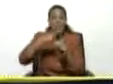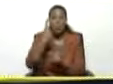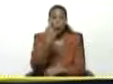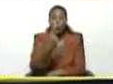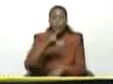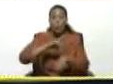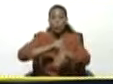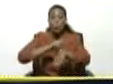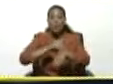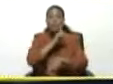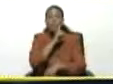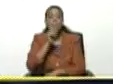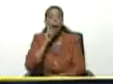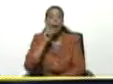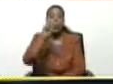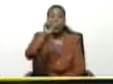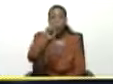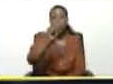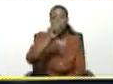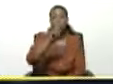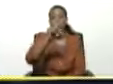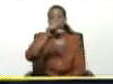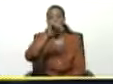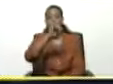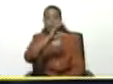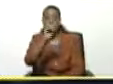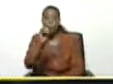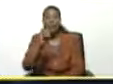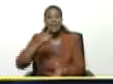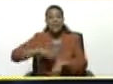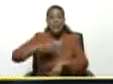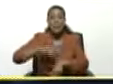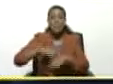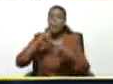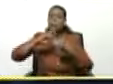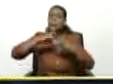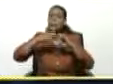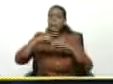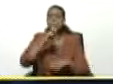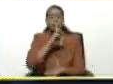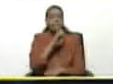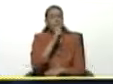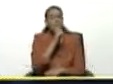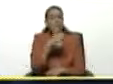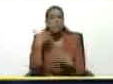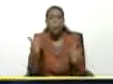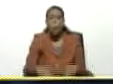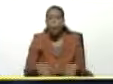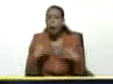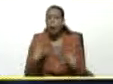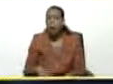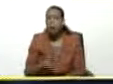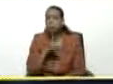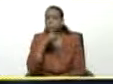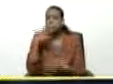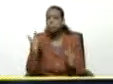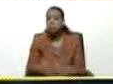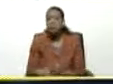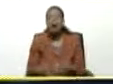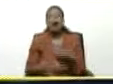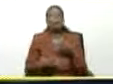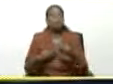Dr Tulio López Ramírez que en tiempo de crisis económica está